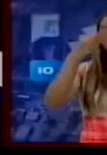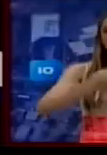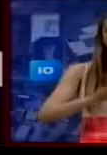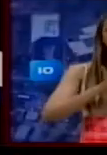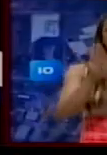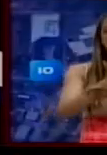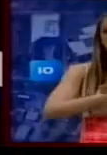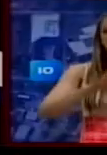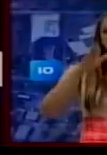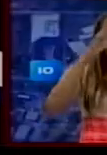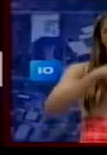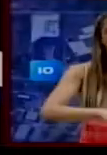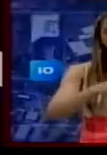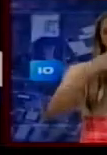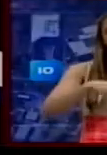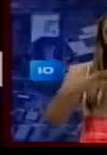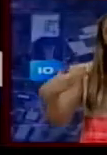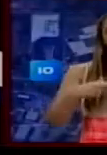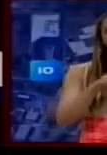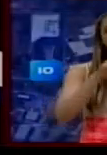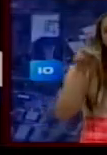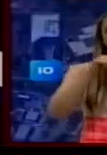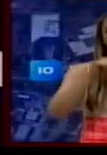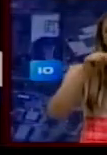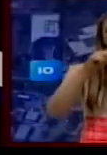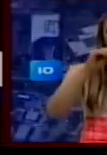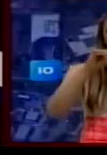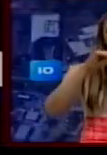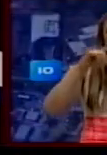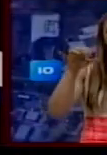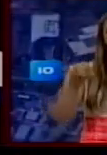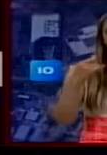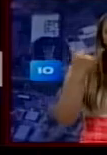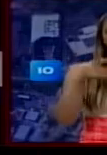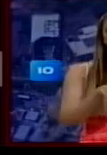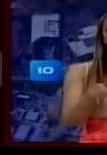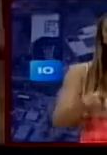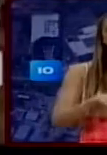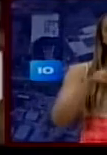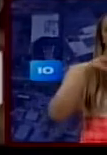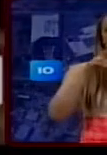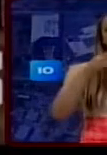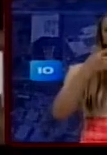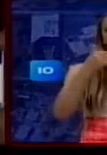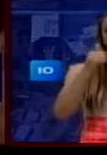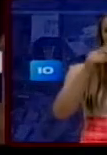presa de Zapotillo y poder terminar también con el sistema de la presa derivadora, el purgatorio.